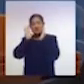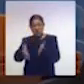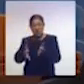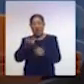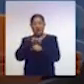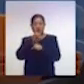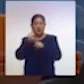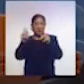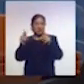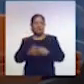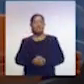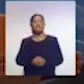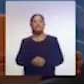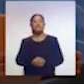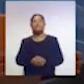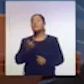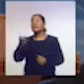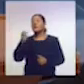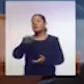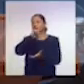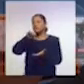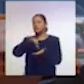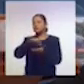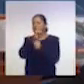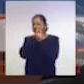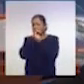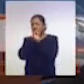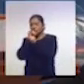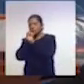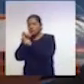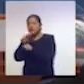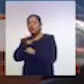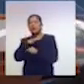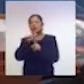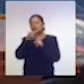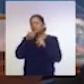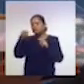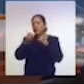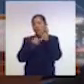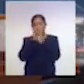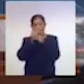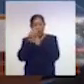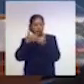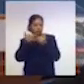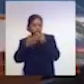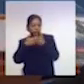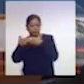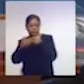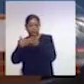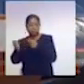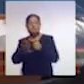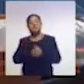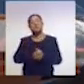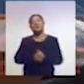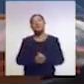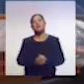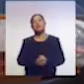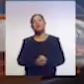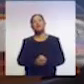centro de investigación CONACYT que estaríamos poniendo con lineamientos innovadores, tanto en la forma